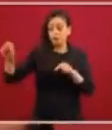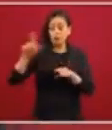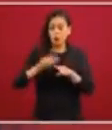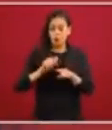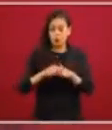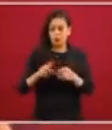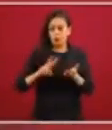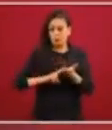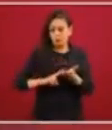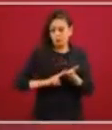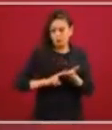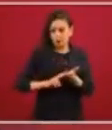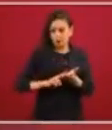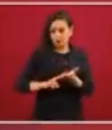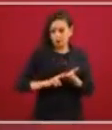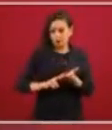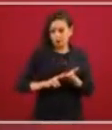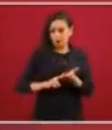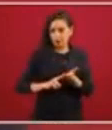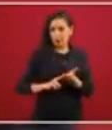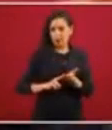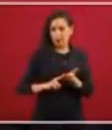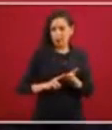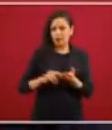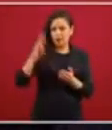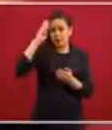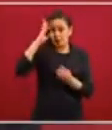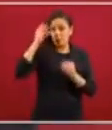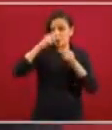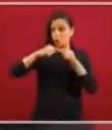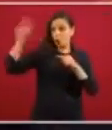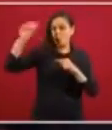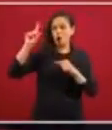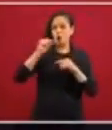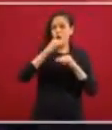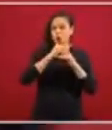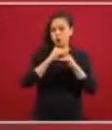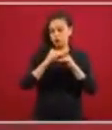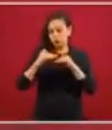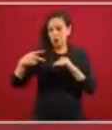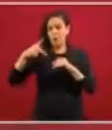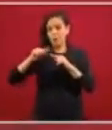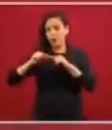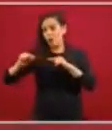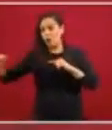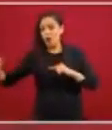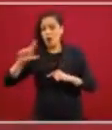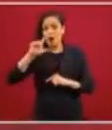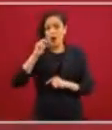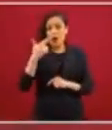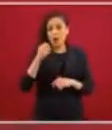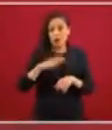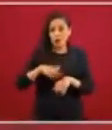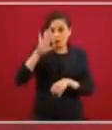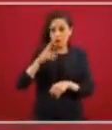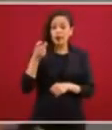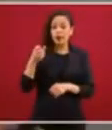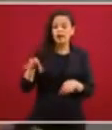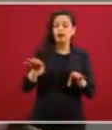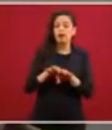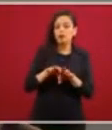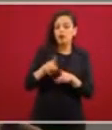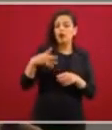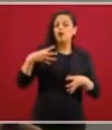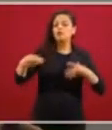considerablemente más pequeña, más plana y obviamente más larga en la medida en que se van difiriendo los contagios.